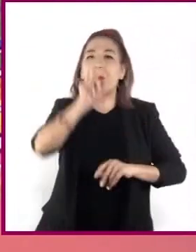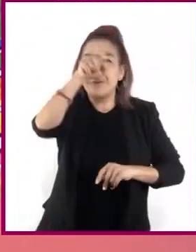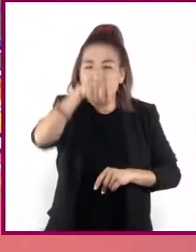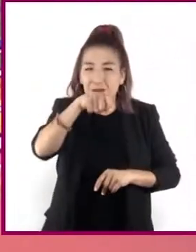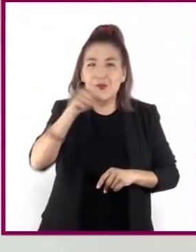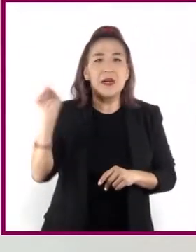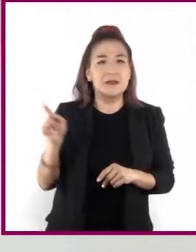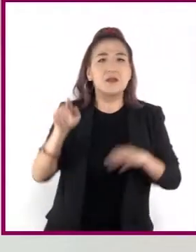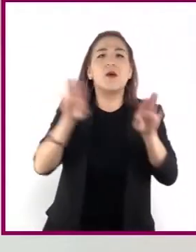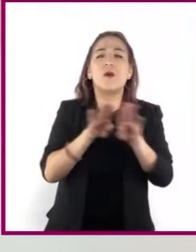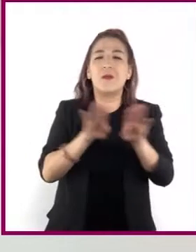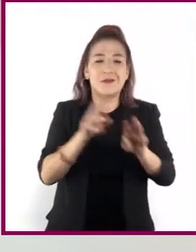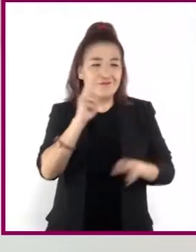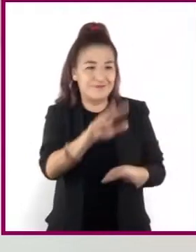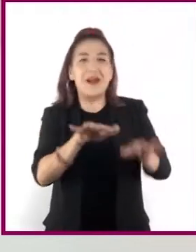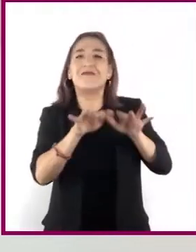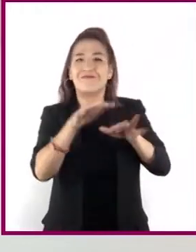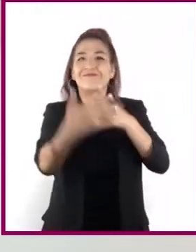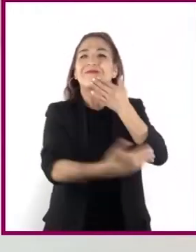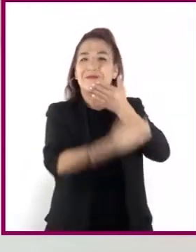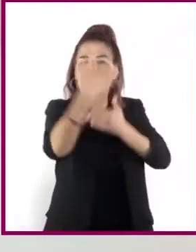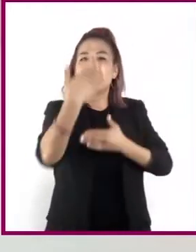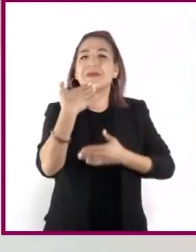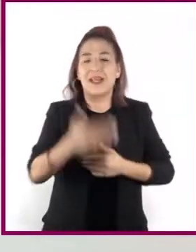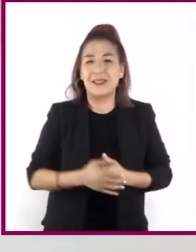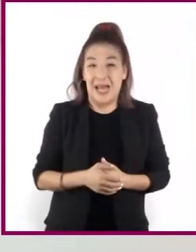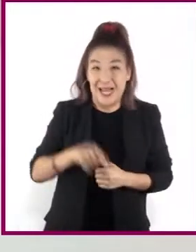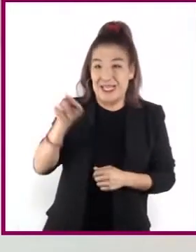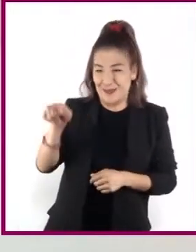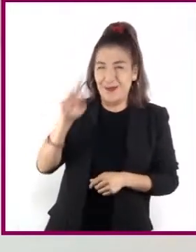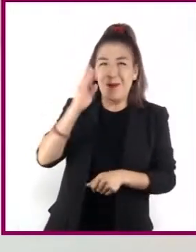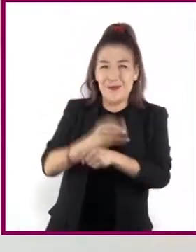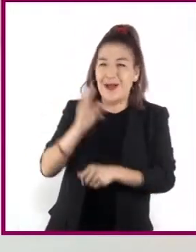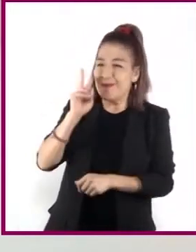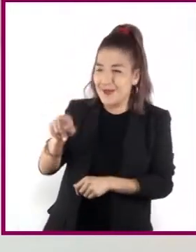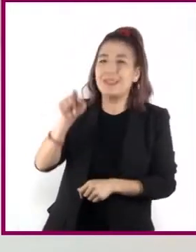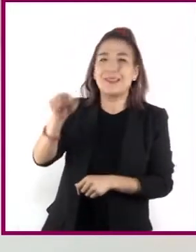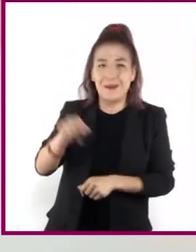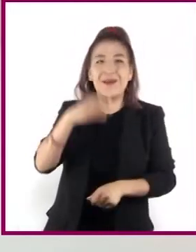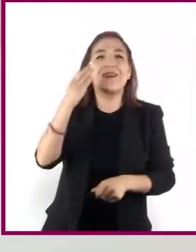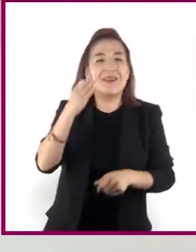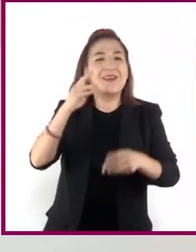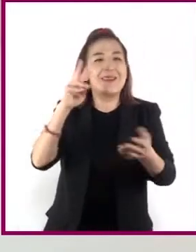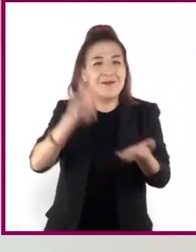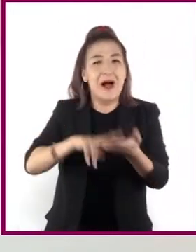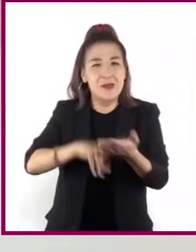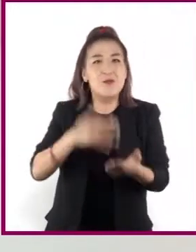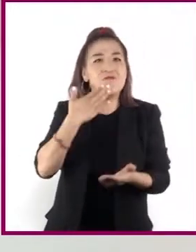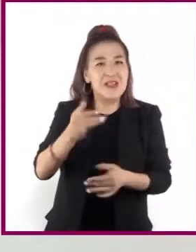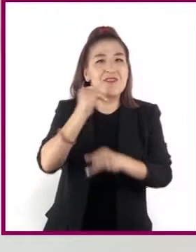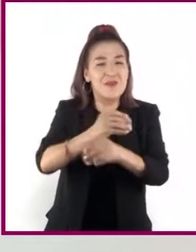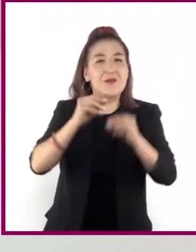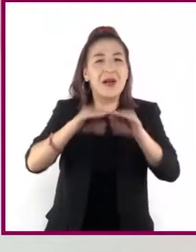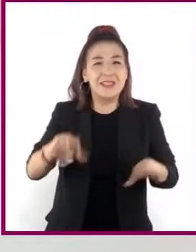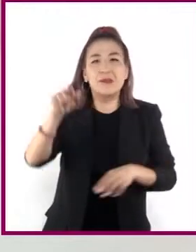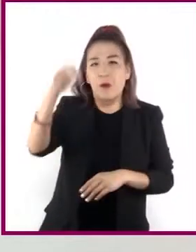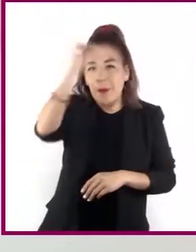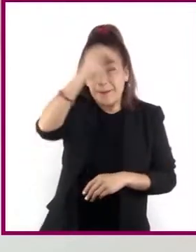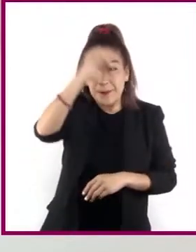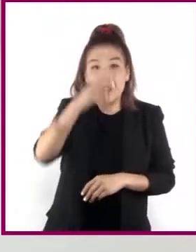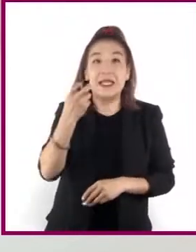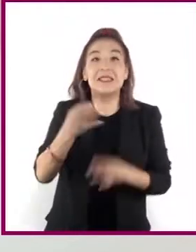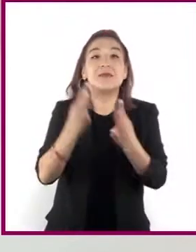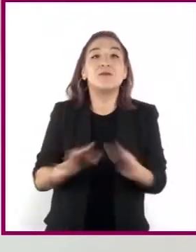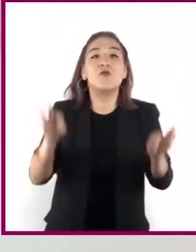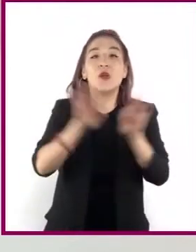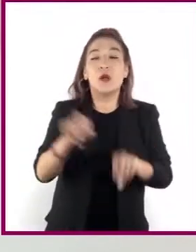más. Veo que estás dándole a esta imagen algunas valoraciones, lo cual me parece indispensable al momento